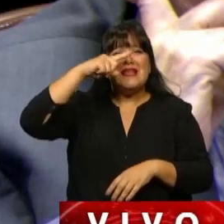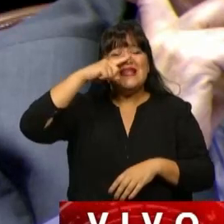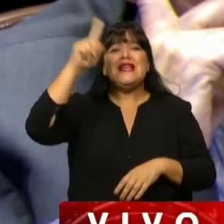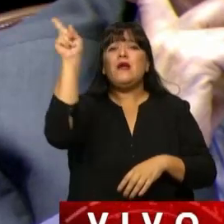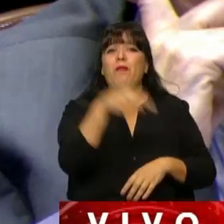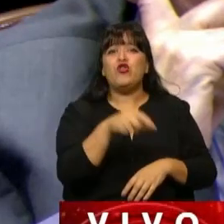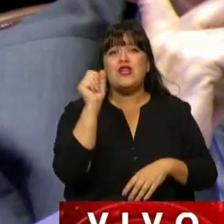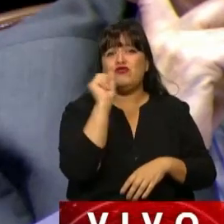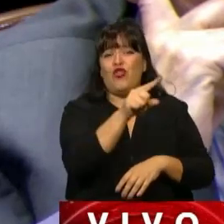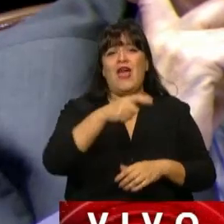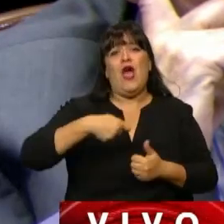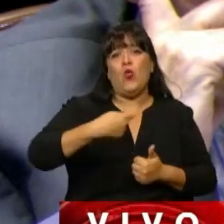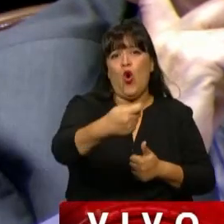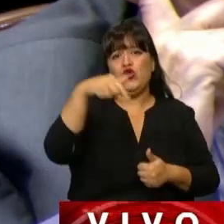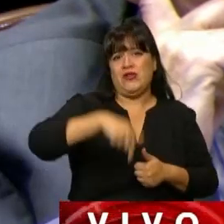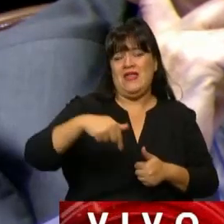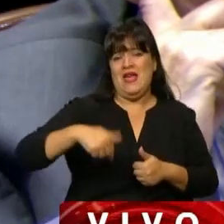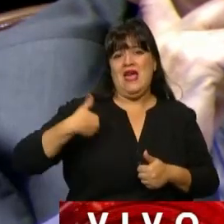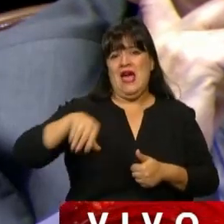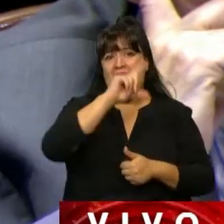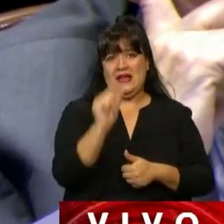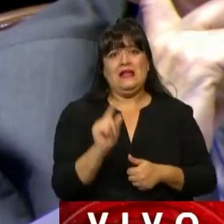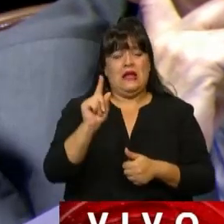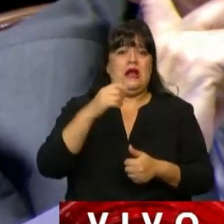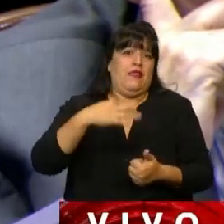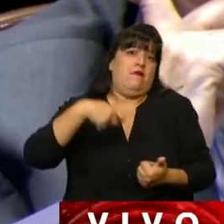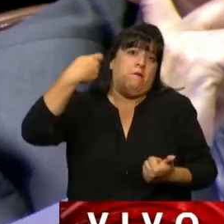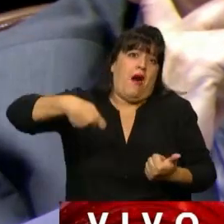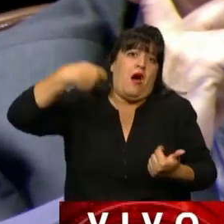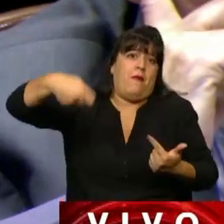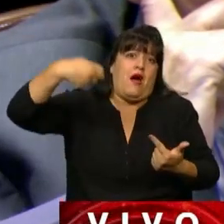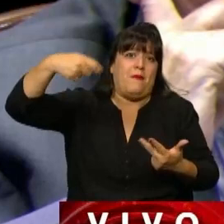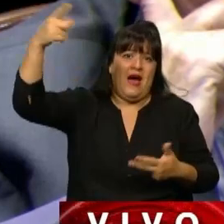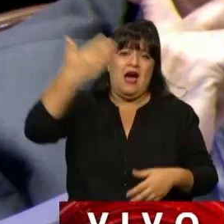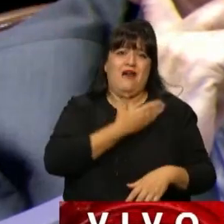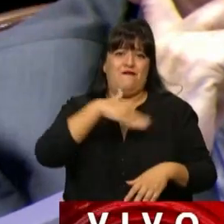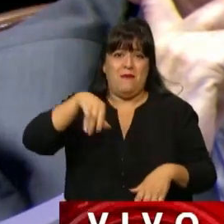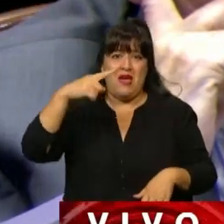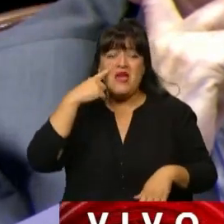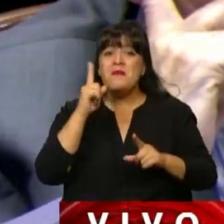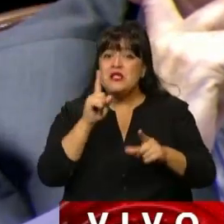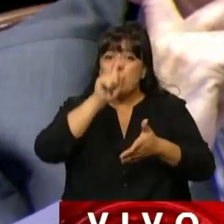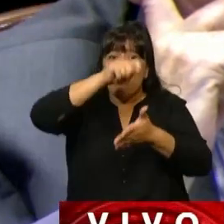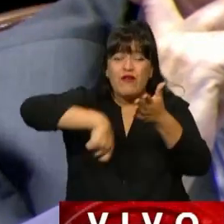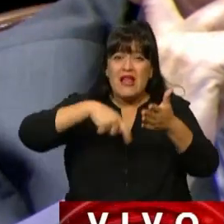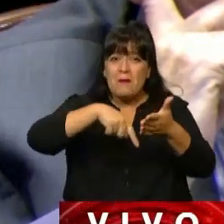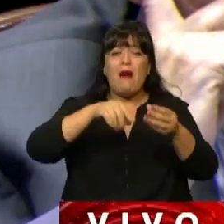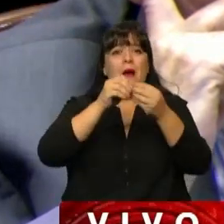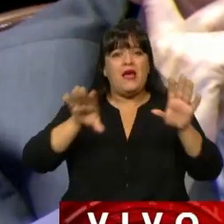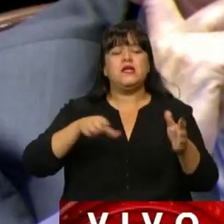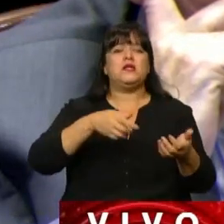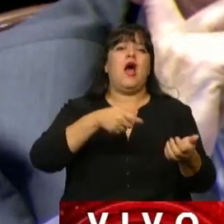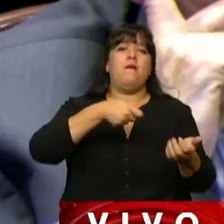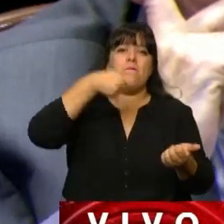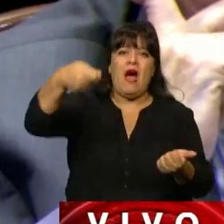1.277% de la cuota de la Argentina ante ese organismo. Como resultado de esa firma, empiezan los